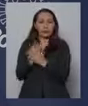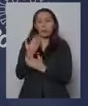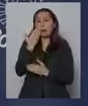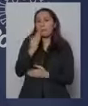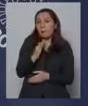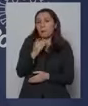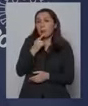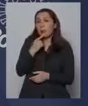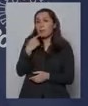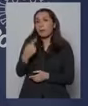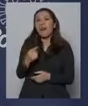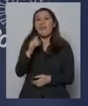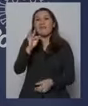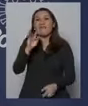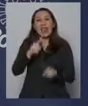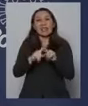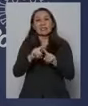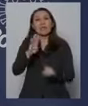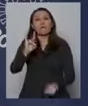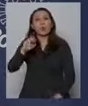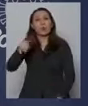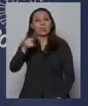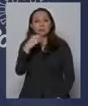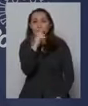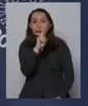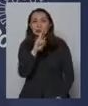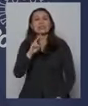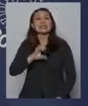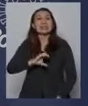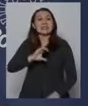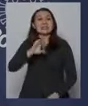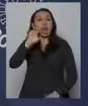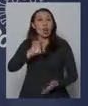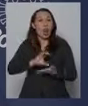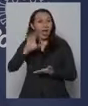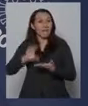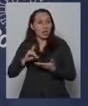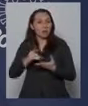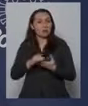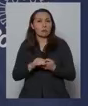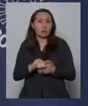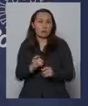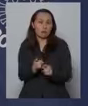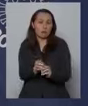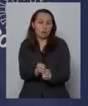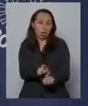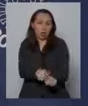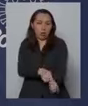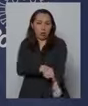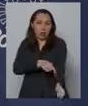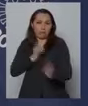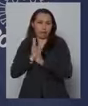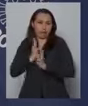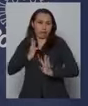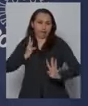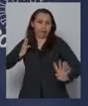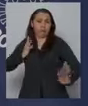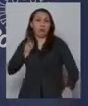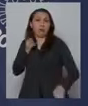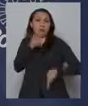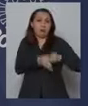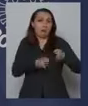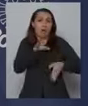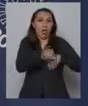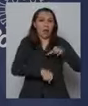también llevarlos al Félix Bulnes de Cerro Navia, porque habían largas filas de personas que han ido a buscar